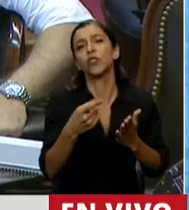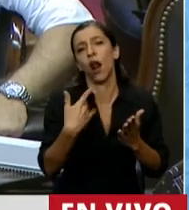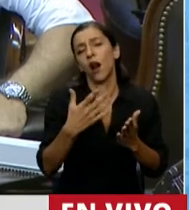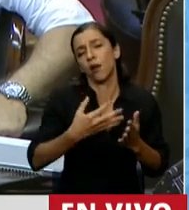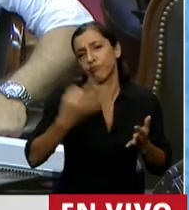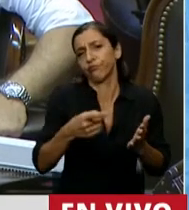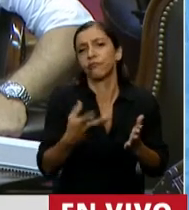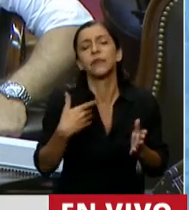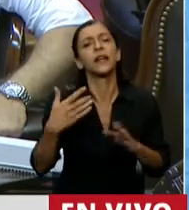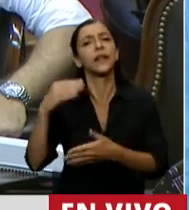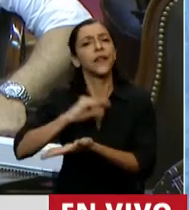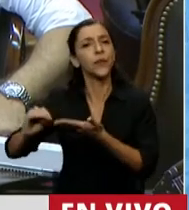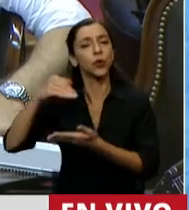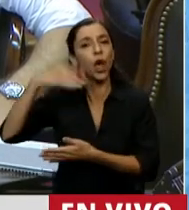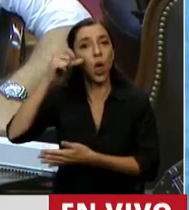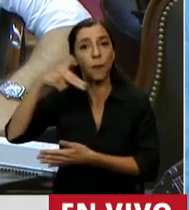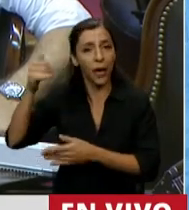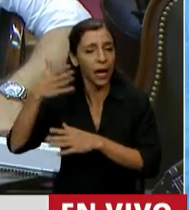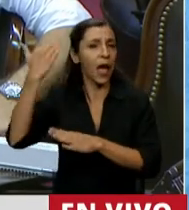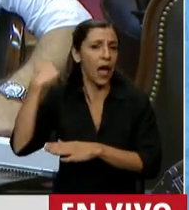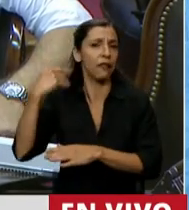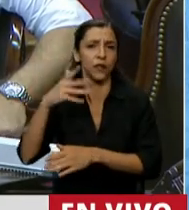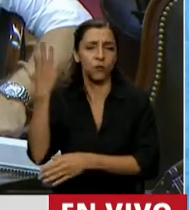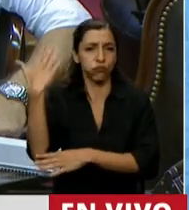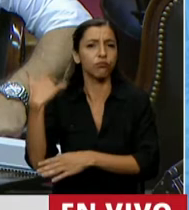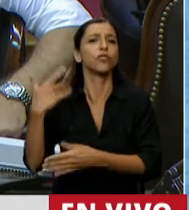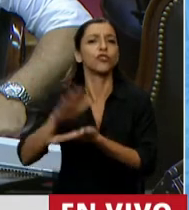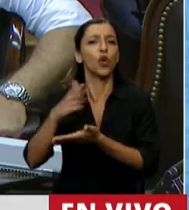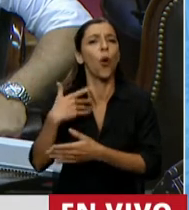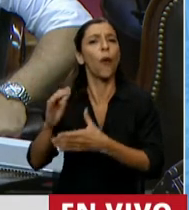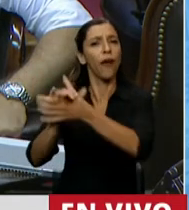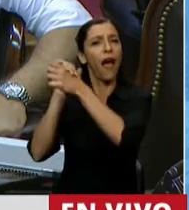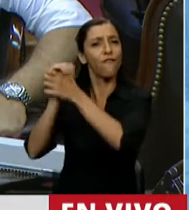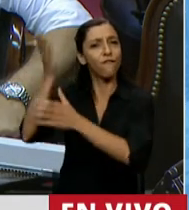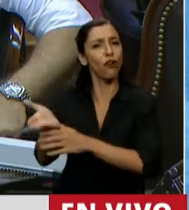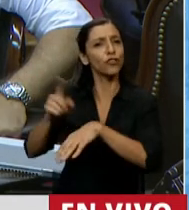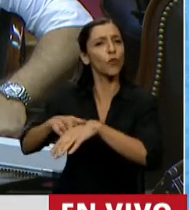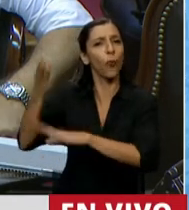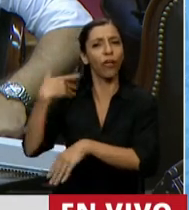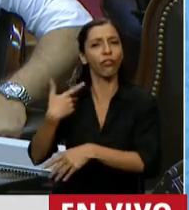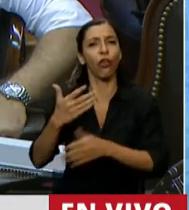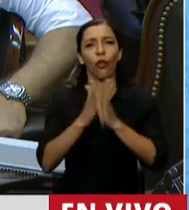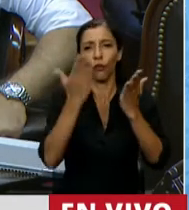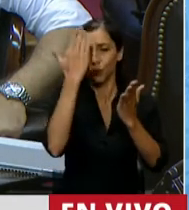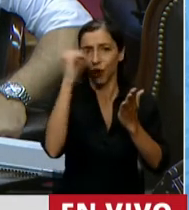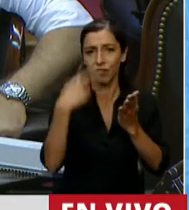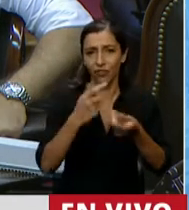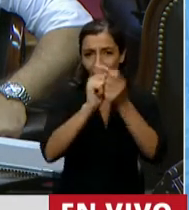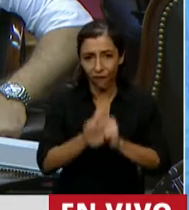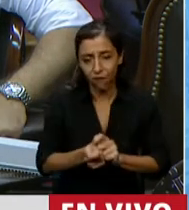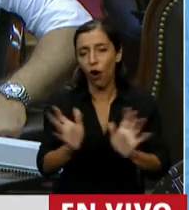diputado Mena fue muy claro recordando las palabras de Alfonsín en la reforma del 94. Ni tampoco la legalidad.